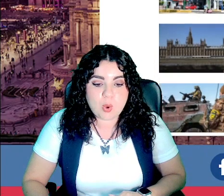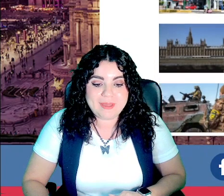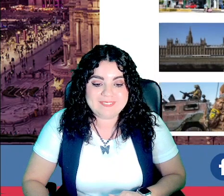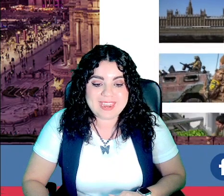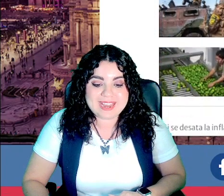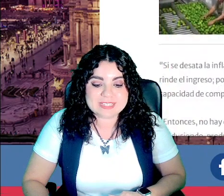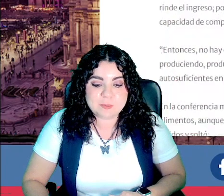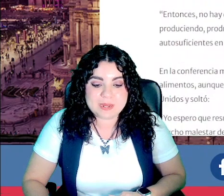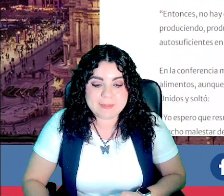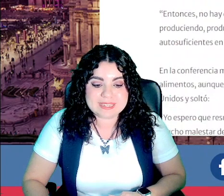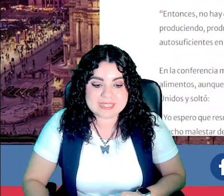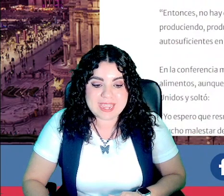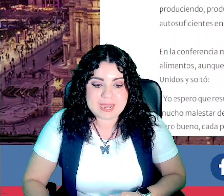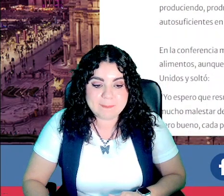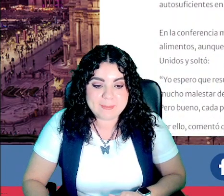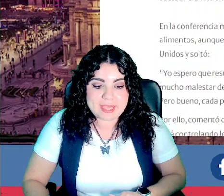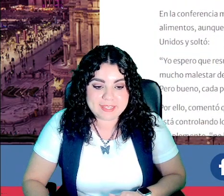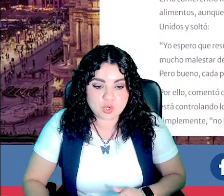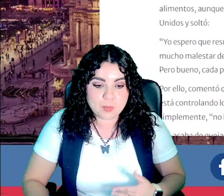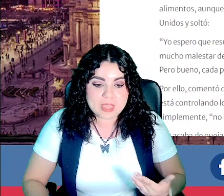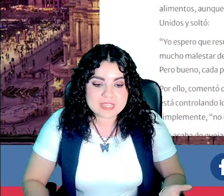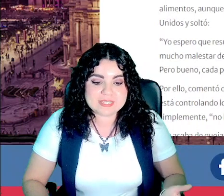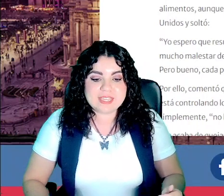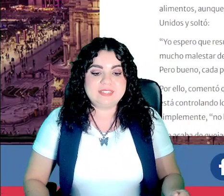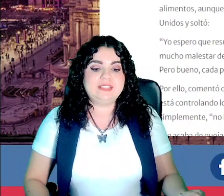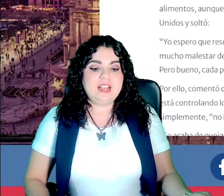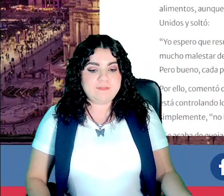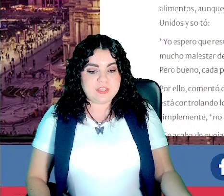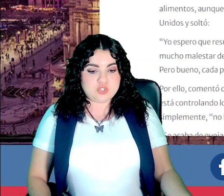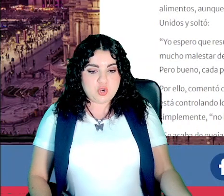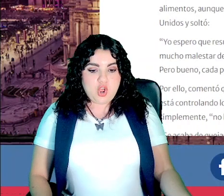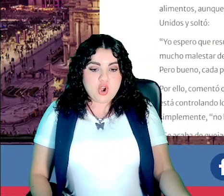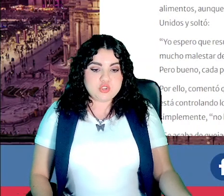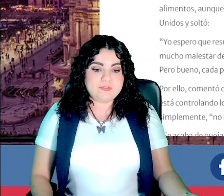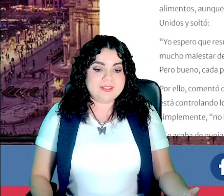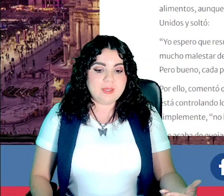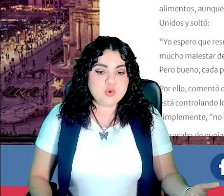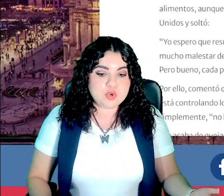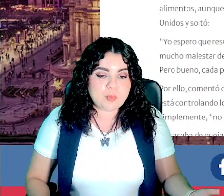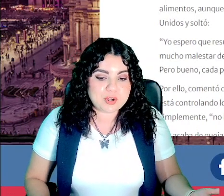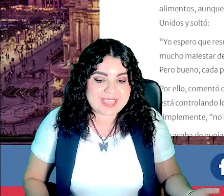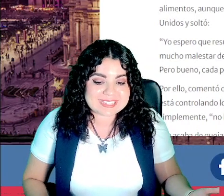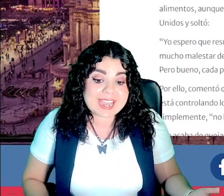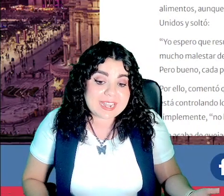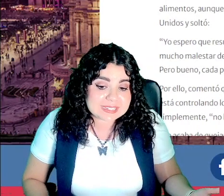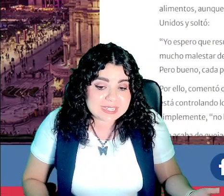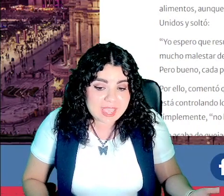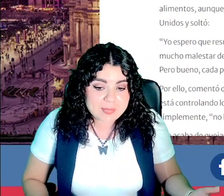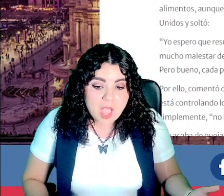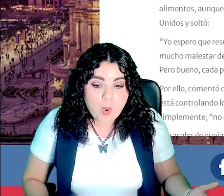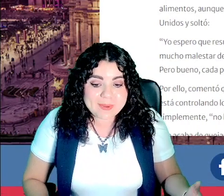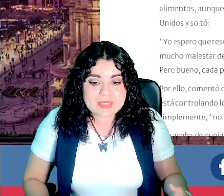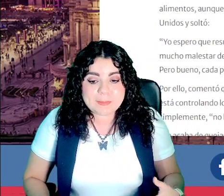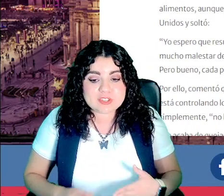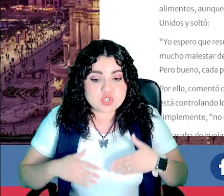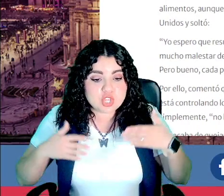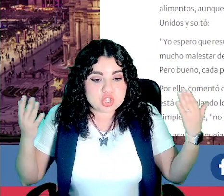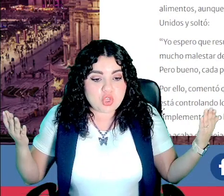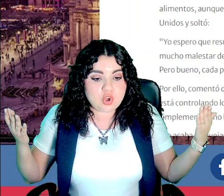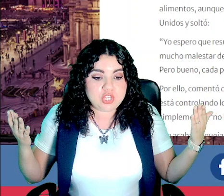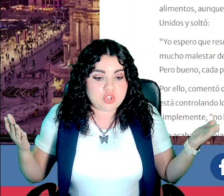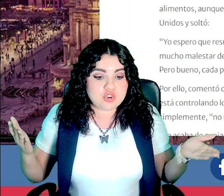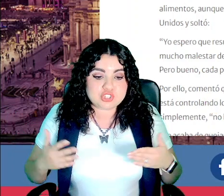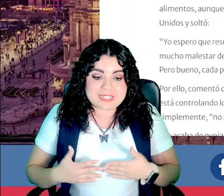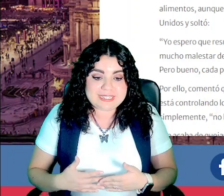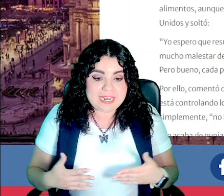alimentos o materias primas en México. Si se desata la inflación, nos afecta mucho porque es carestía, aumenta el precio de